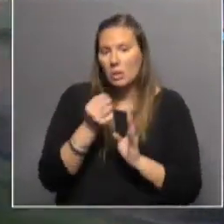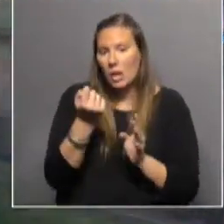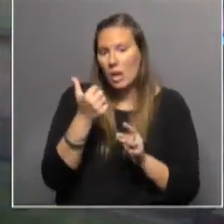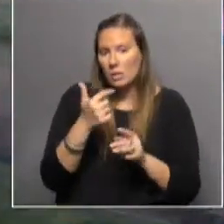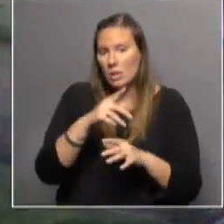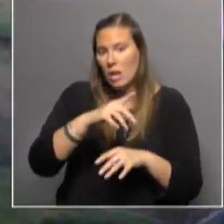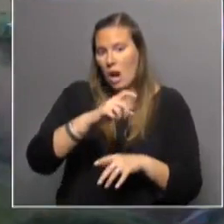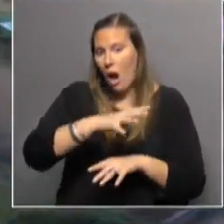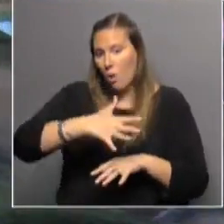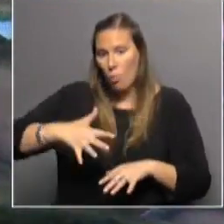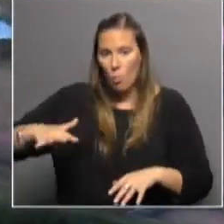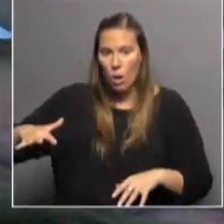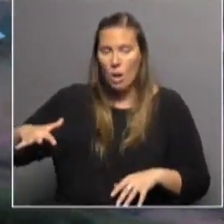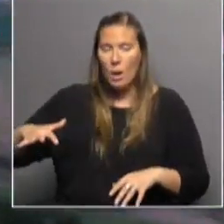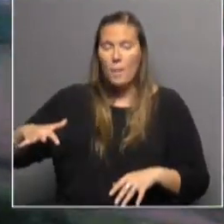acuáticas.